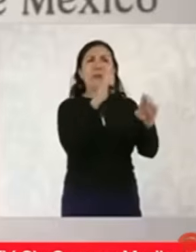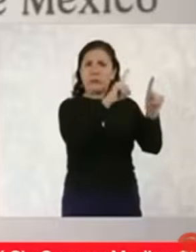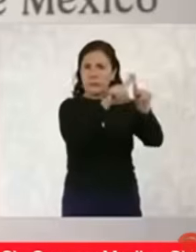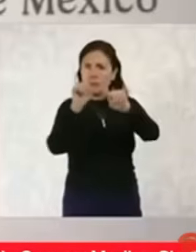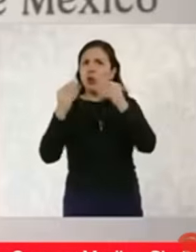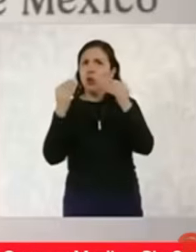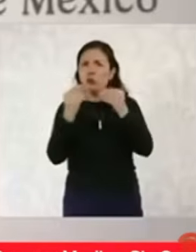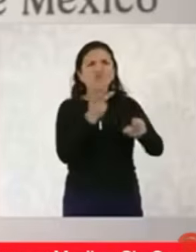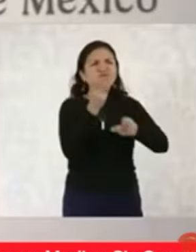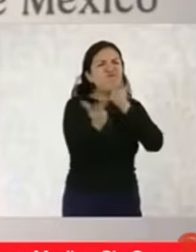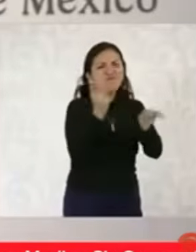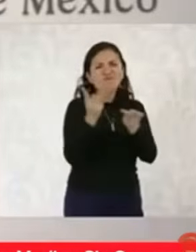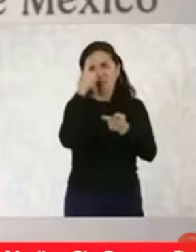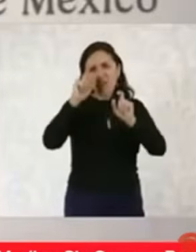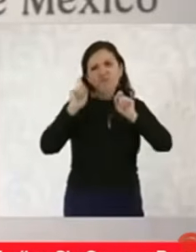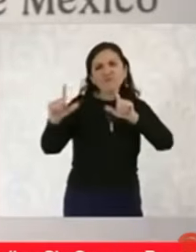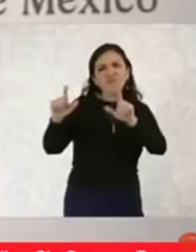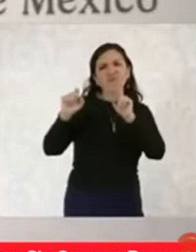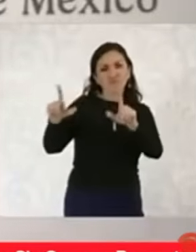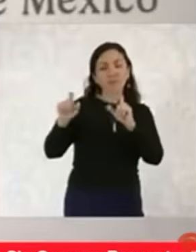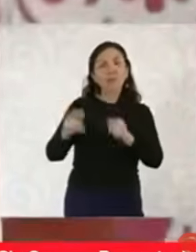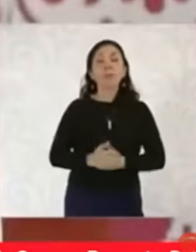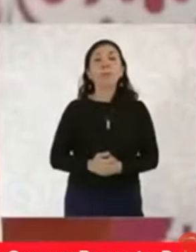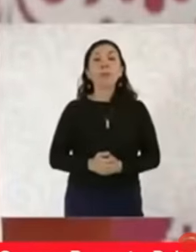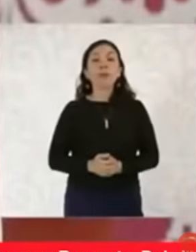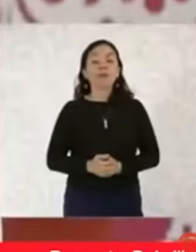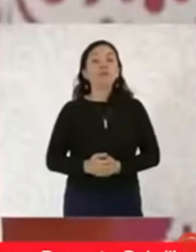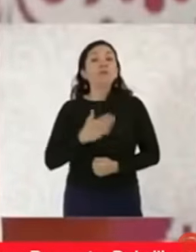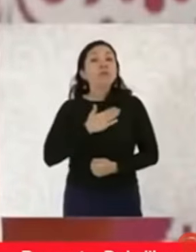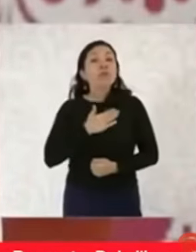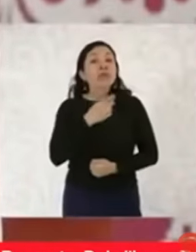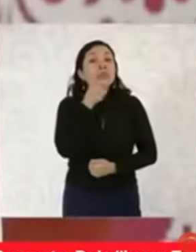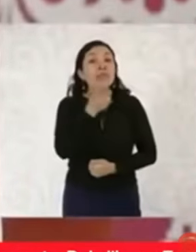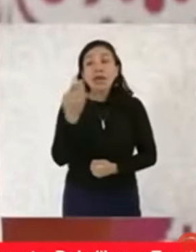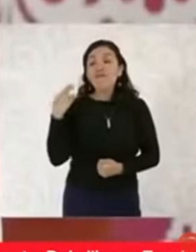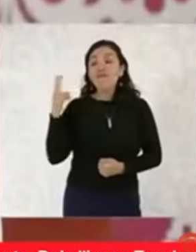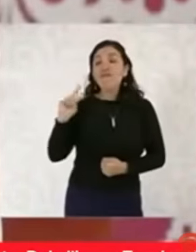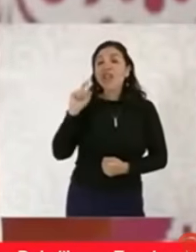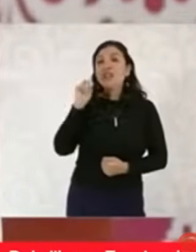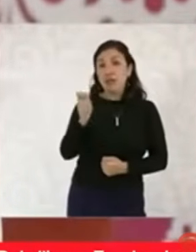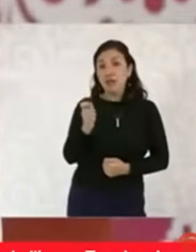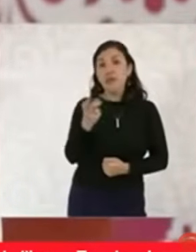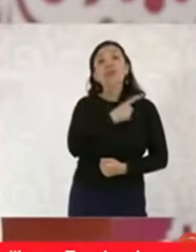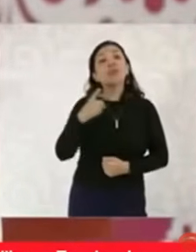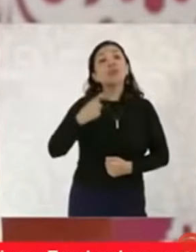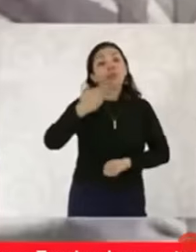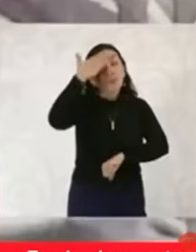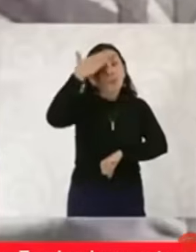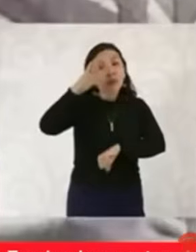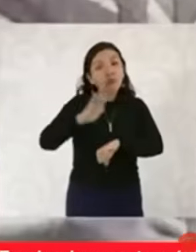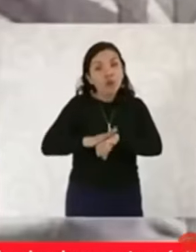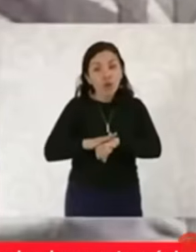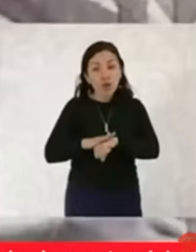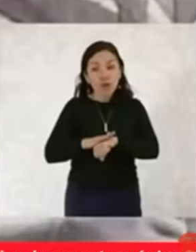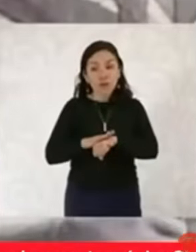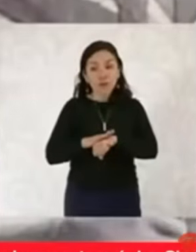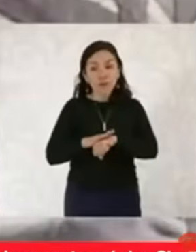muchísimos medios de comunicación. ¿Qué fue lo que dijimos nosotros el viernes? No se nos puede olvidar